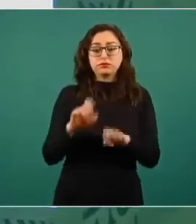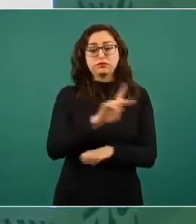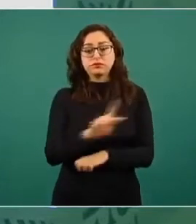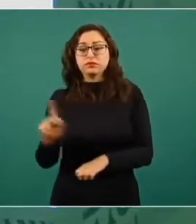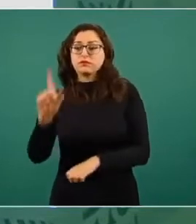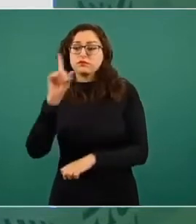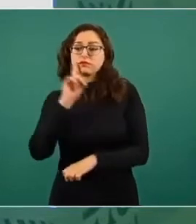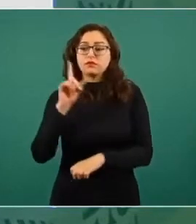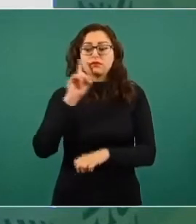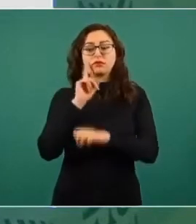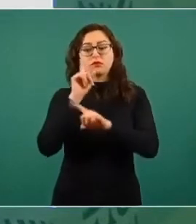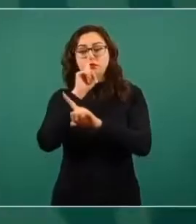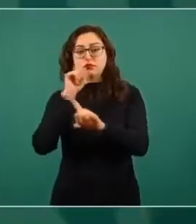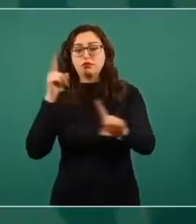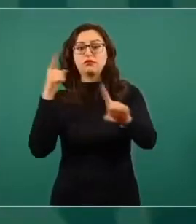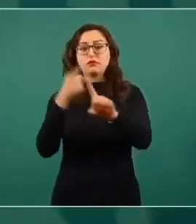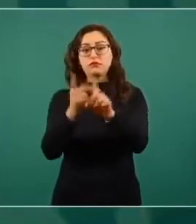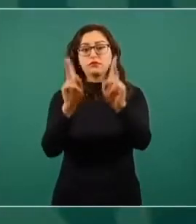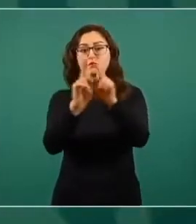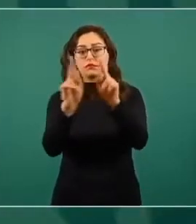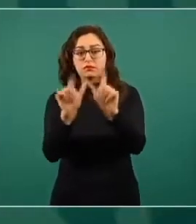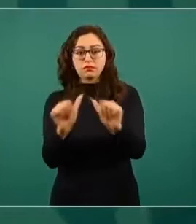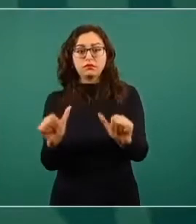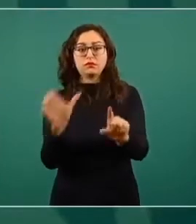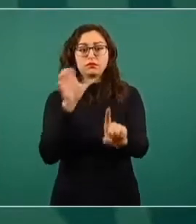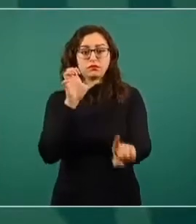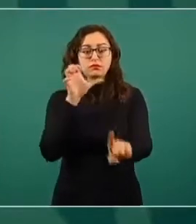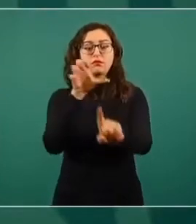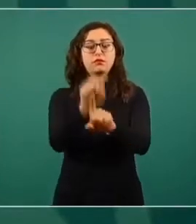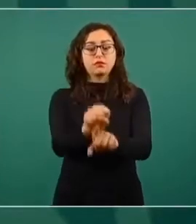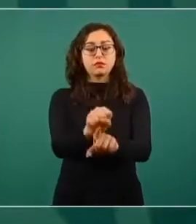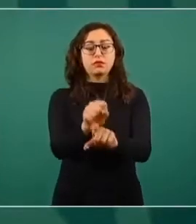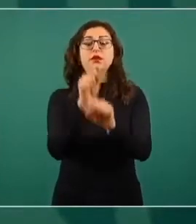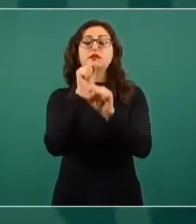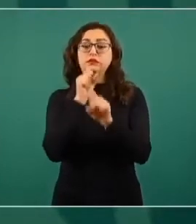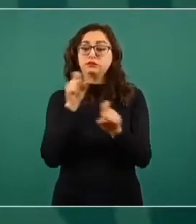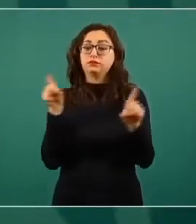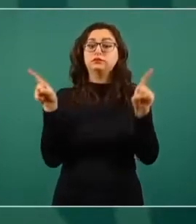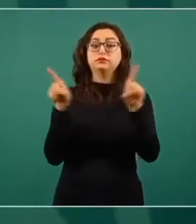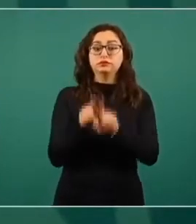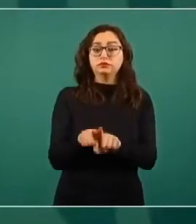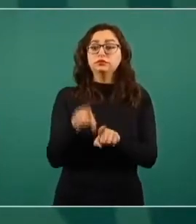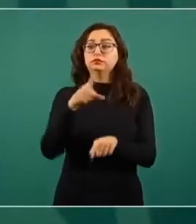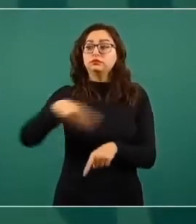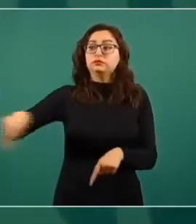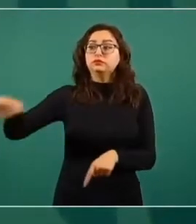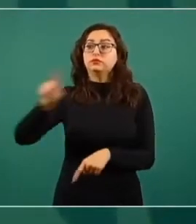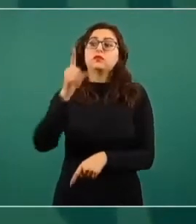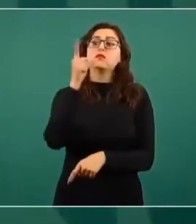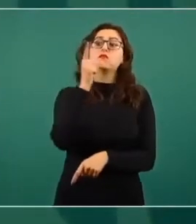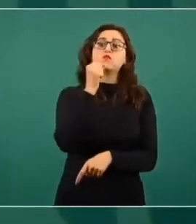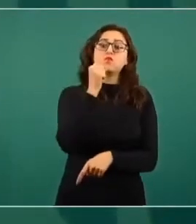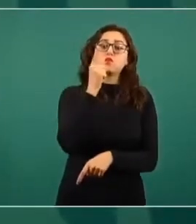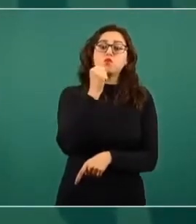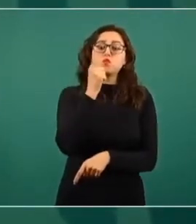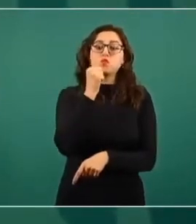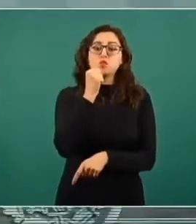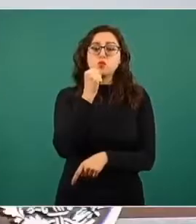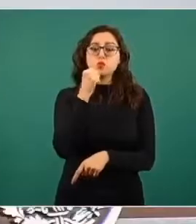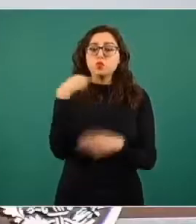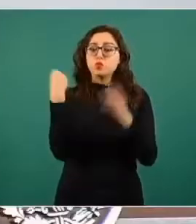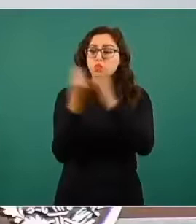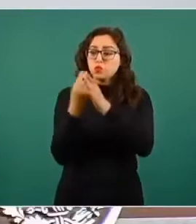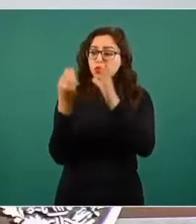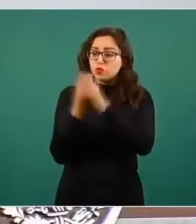la construcción de paz y continuar con la capacitación a los policías y